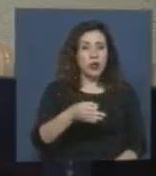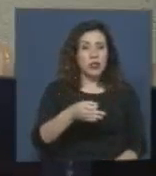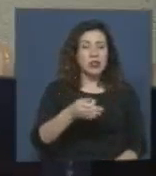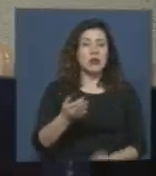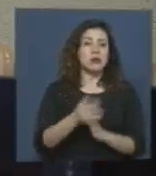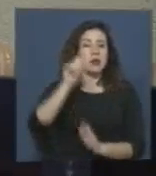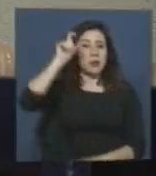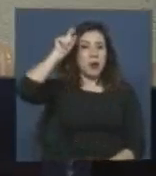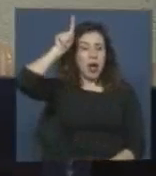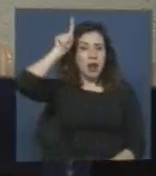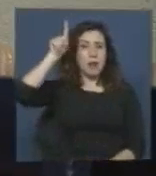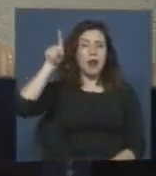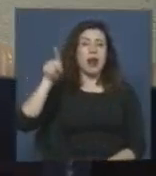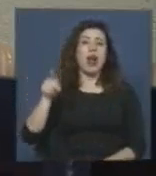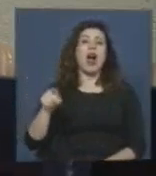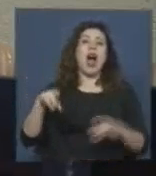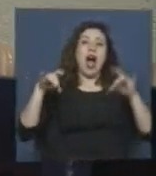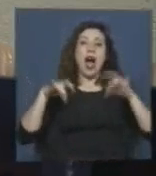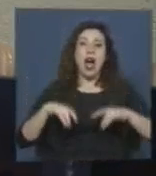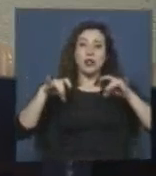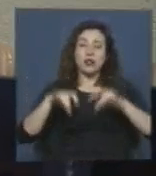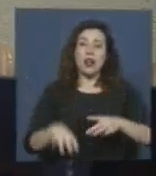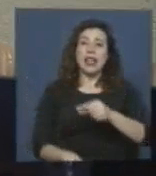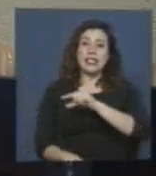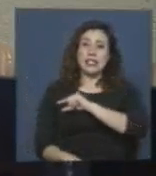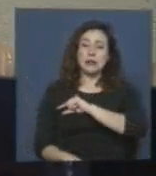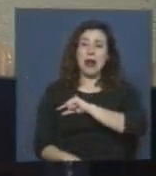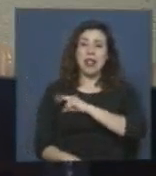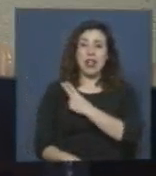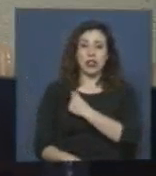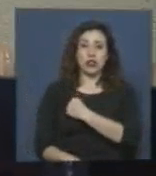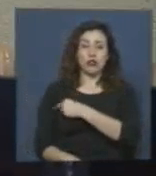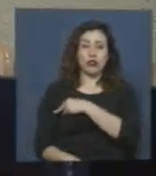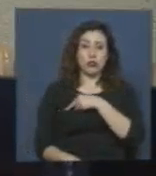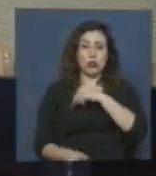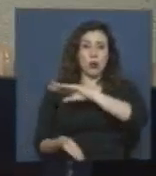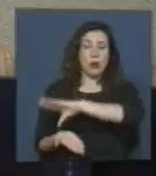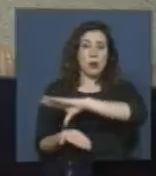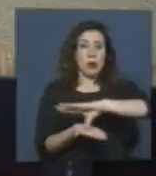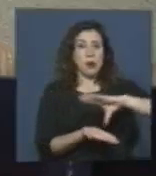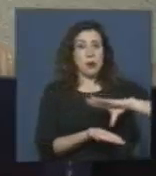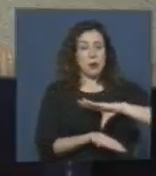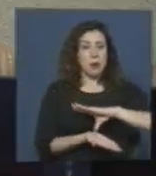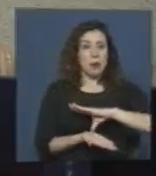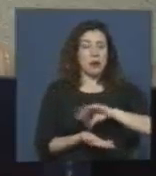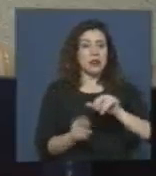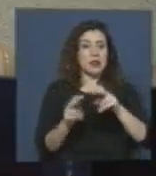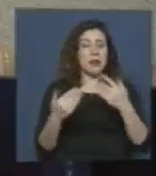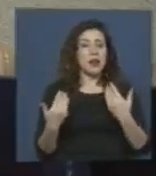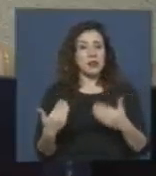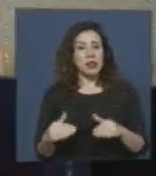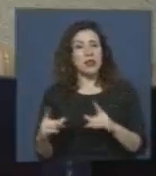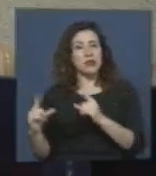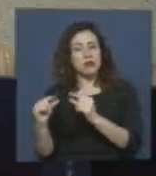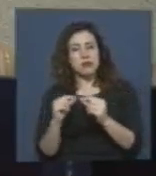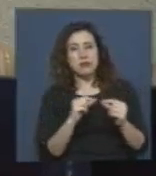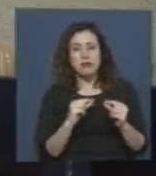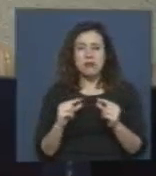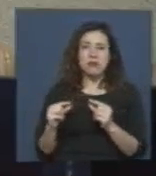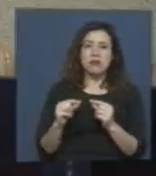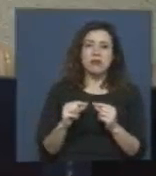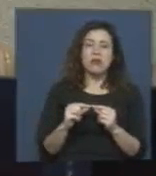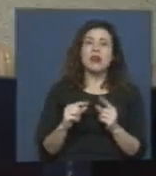de Alemania, Australia, España y Suiza, países en los que esta materia ha sido abordada desde la perspectiva